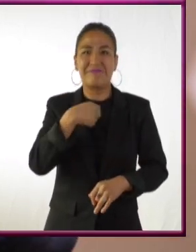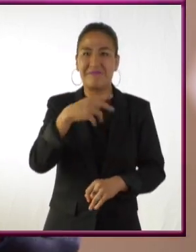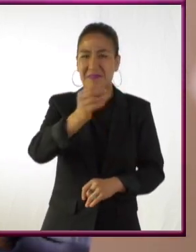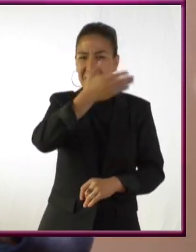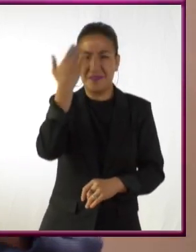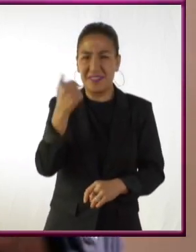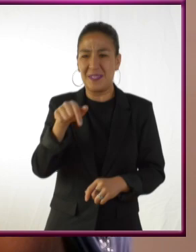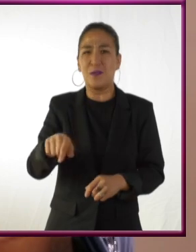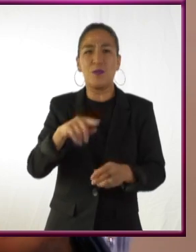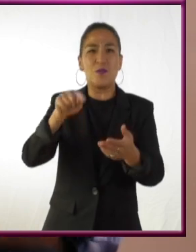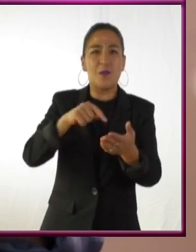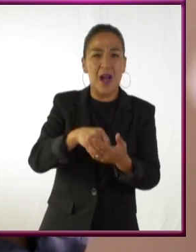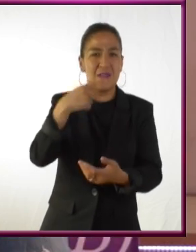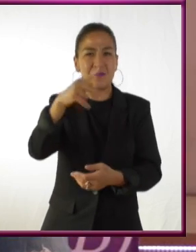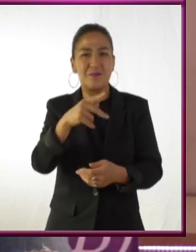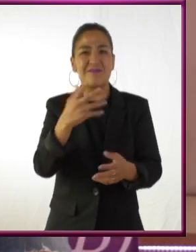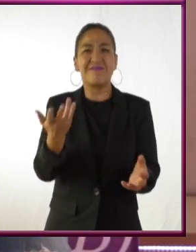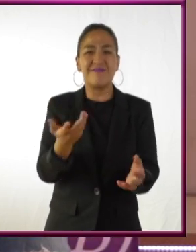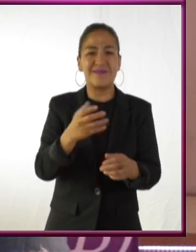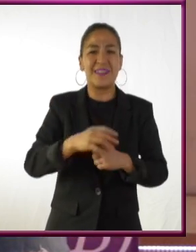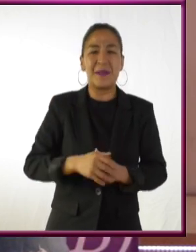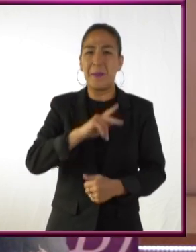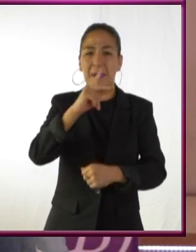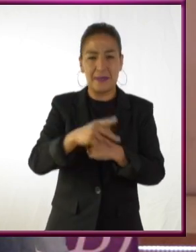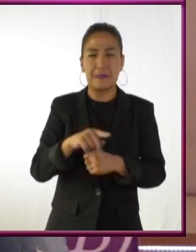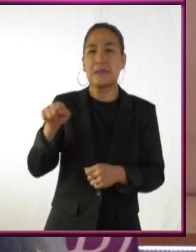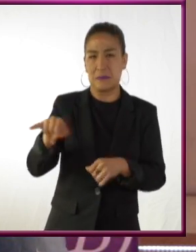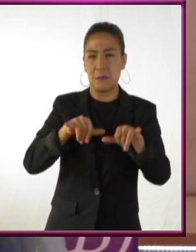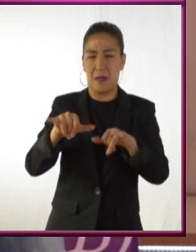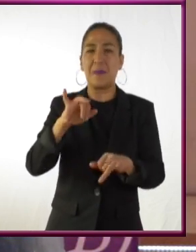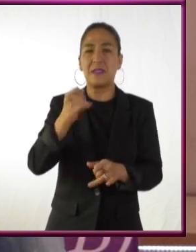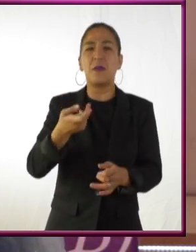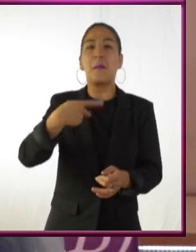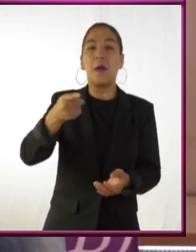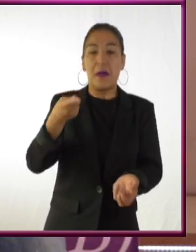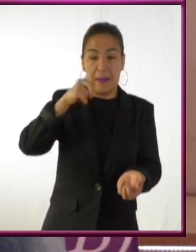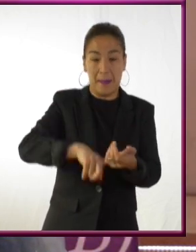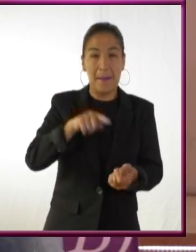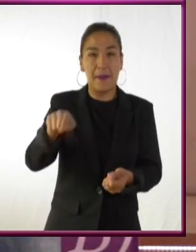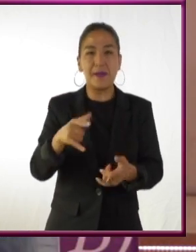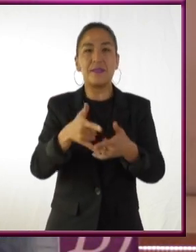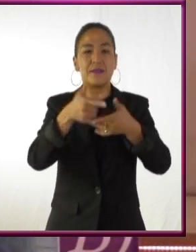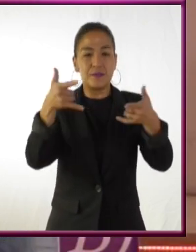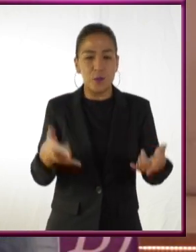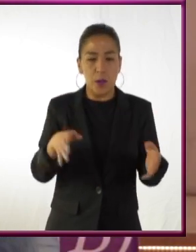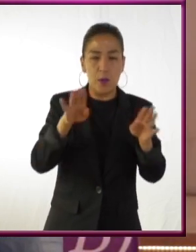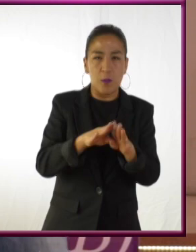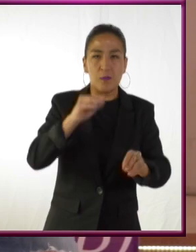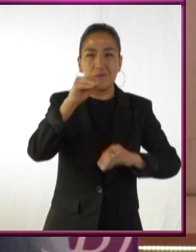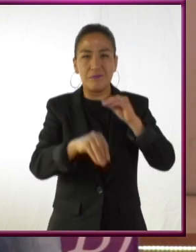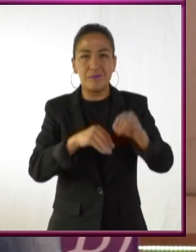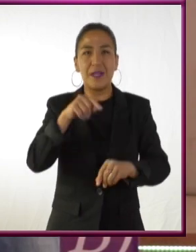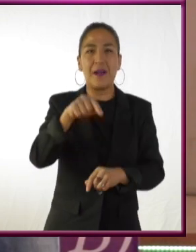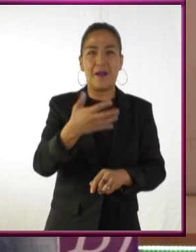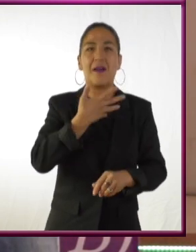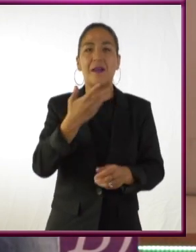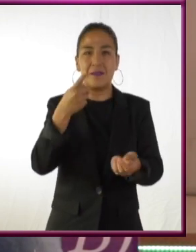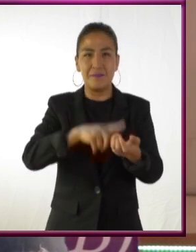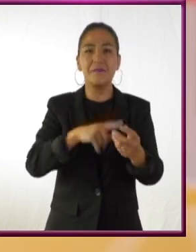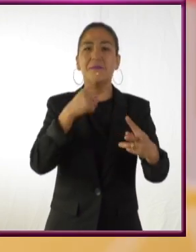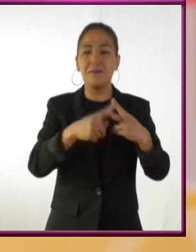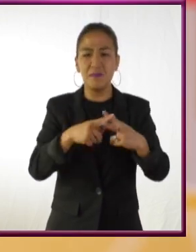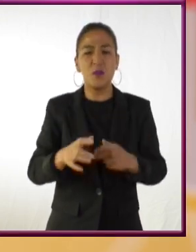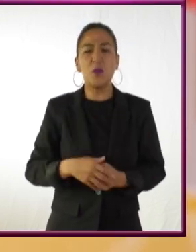no me sé las capitales, Inmara. Mira, sí es un mapa, pero hay una historia y un paseo involucrado y elemental, hay